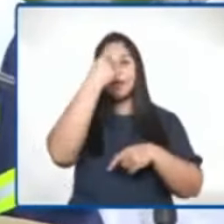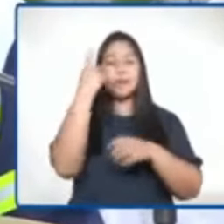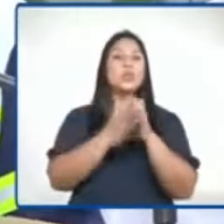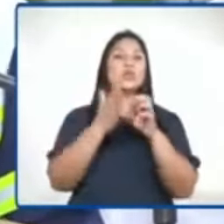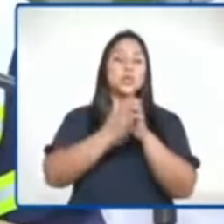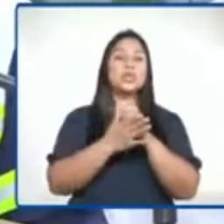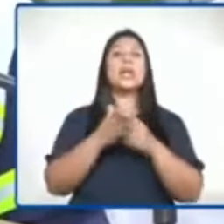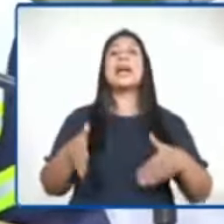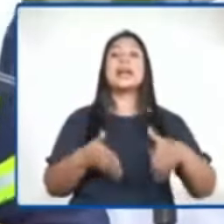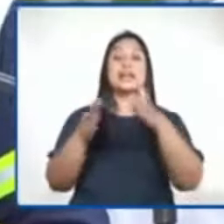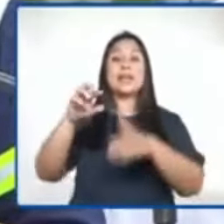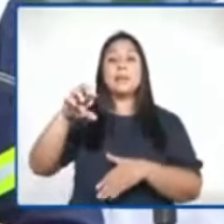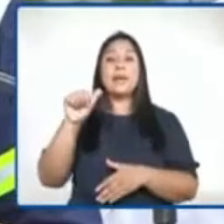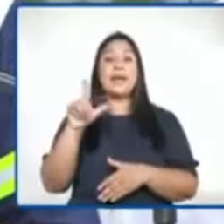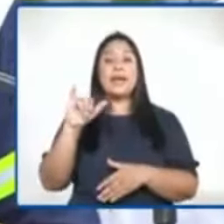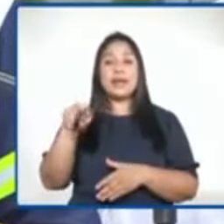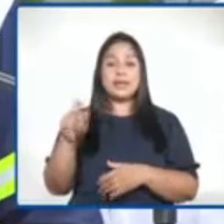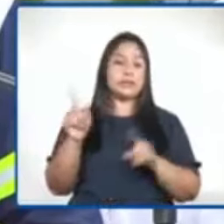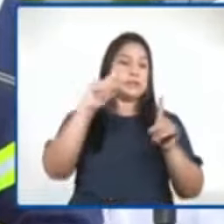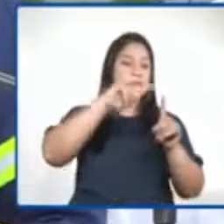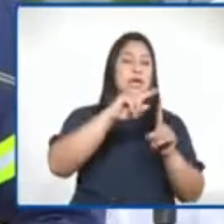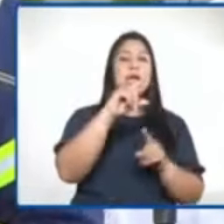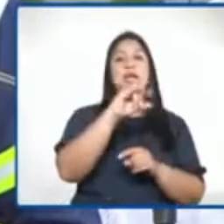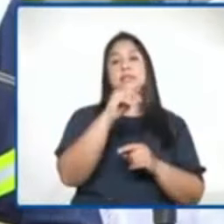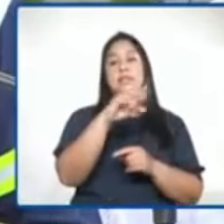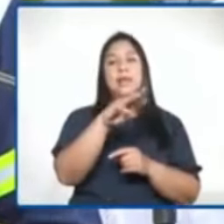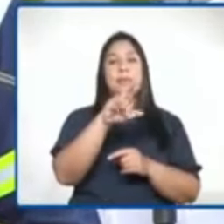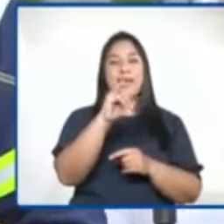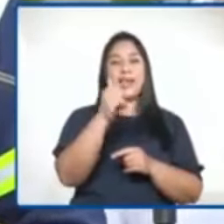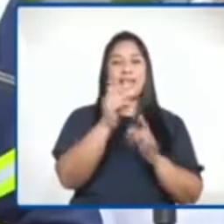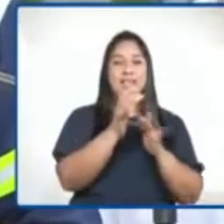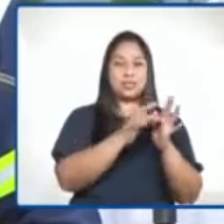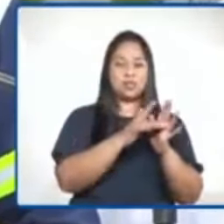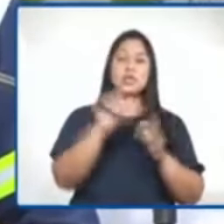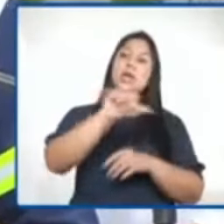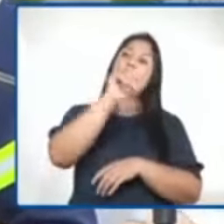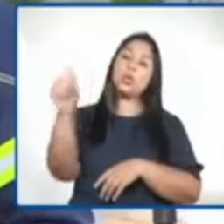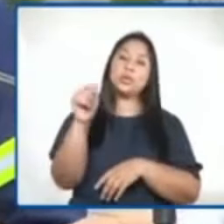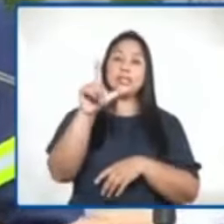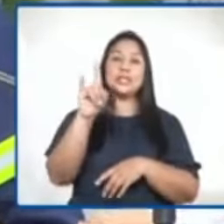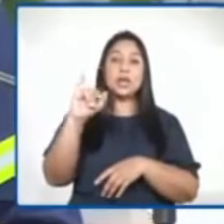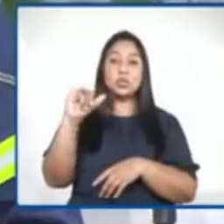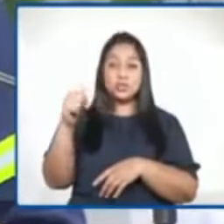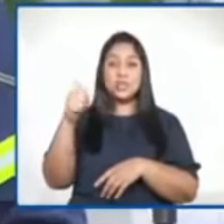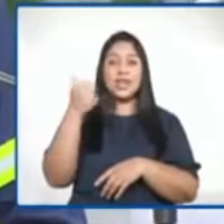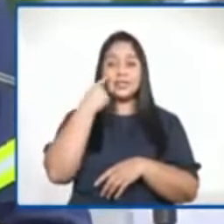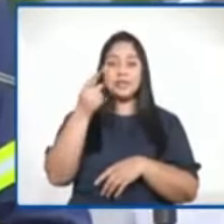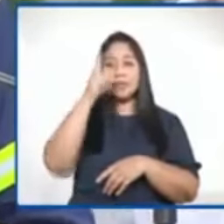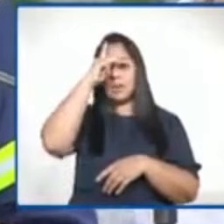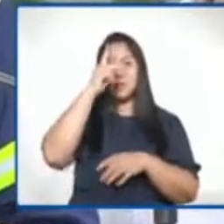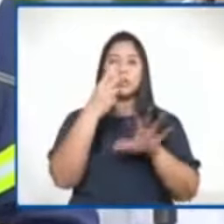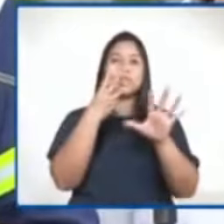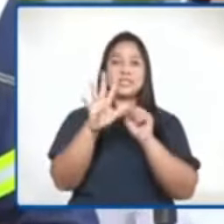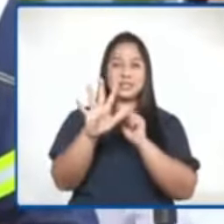carretera que va de Palín a Santa María de Jesús y la otra que está en Santa Lucía, el kilómetro 85, donde las